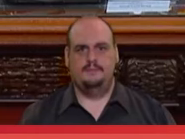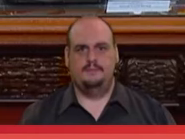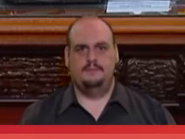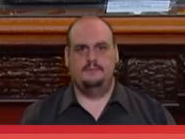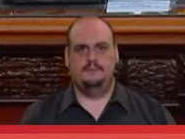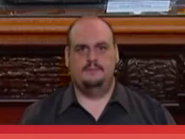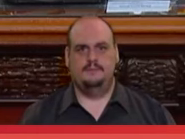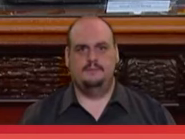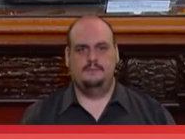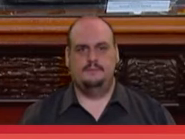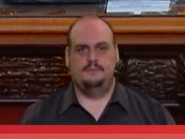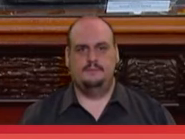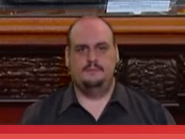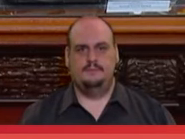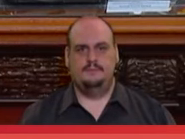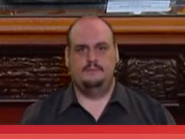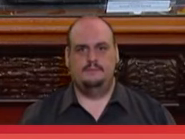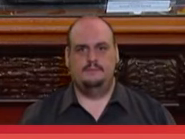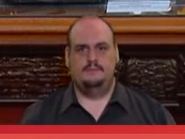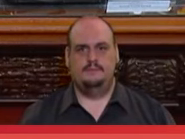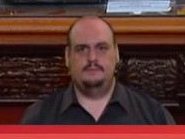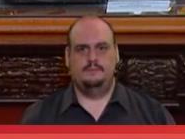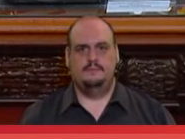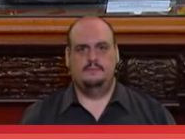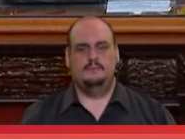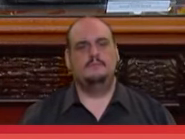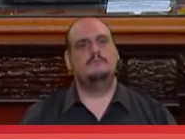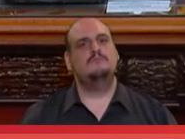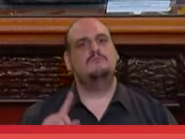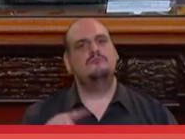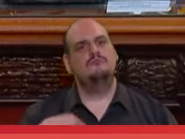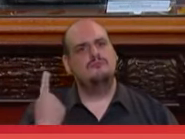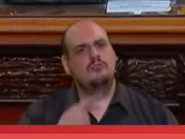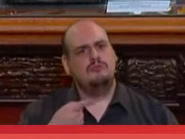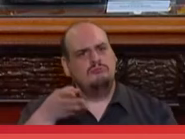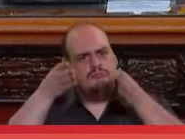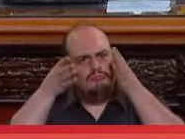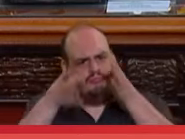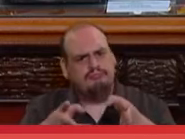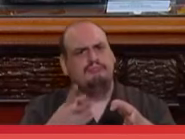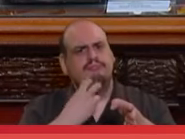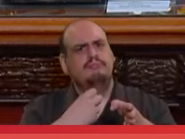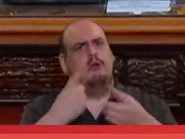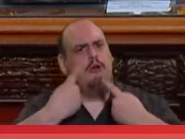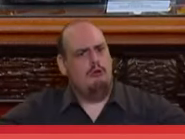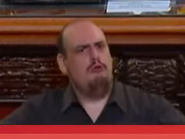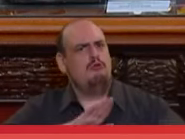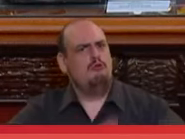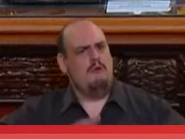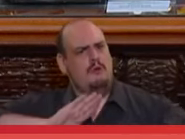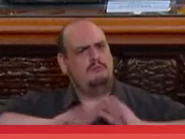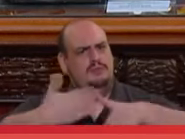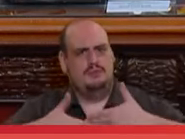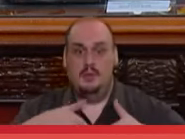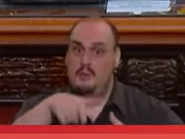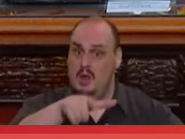exportación. Cuando uno ve, por eso fue tal vez mi punto más fuerte de discusión con el gobierno nacional, tuvo que ver con la defensa de la